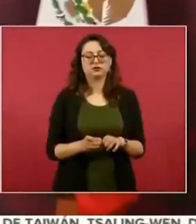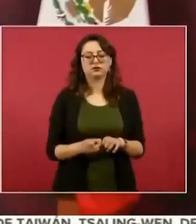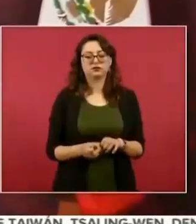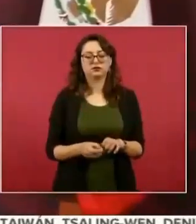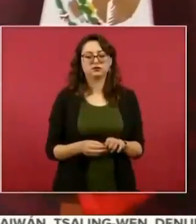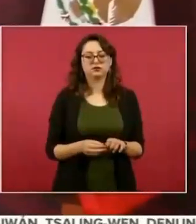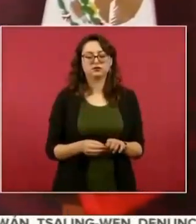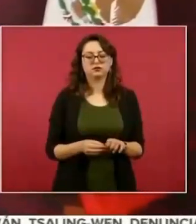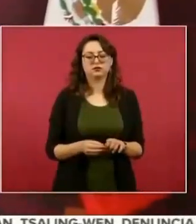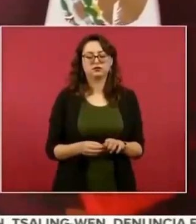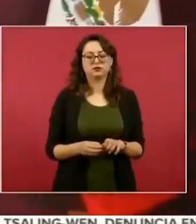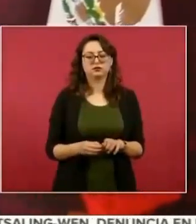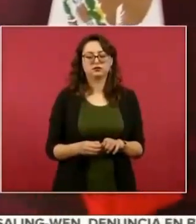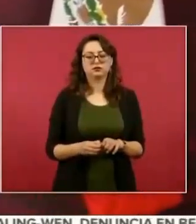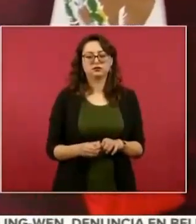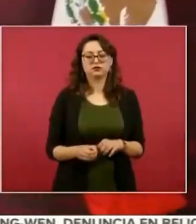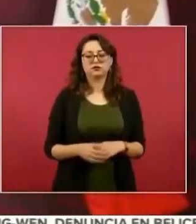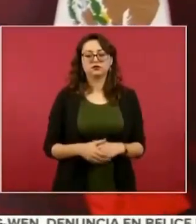caso,